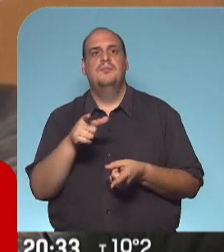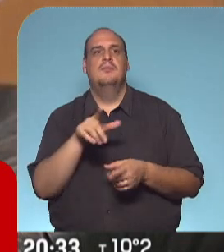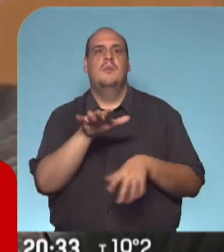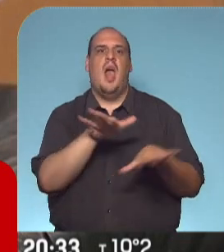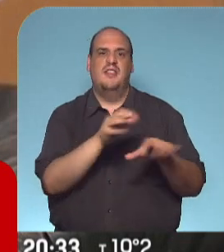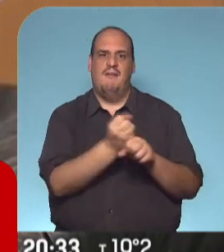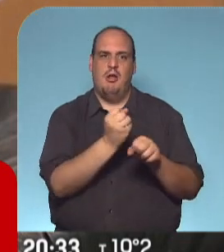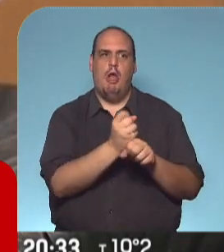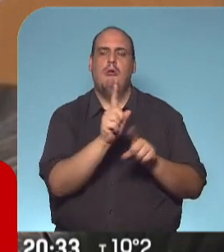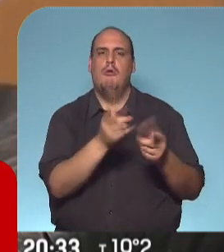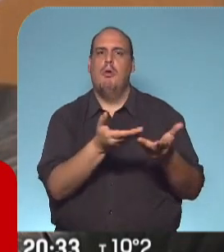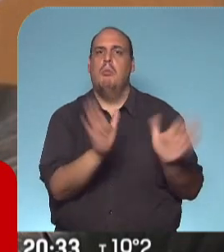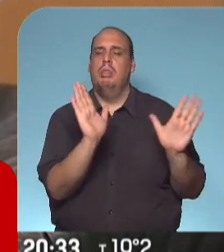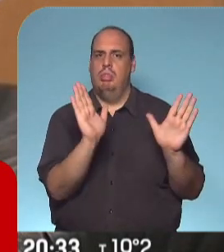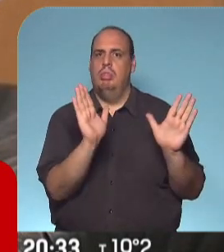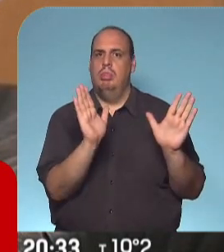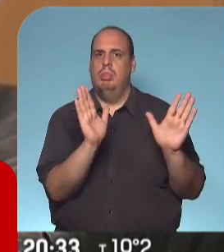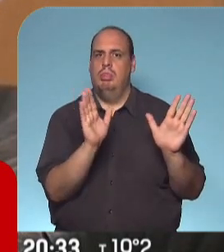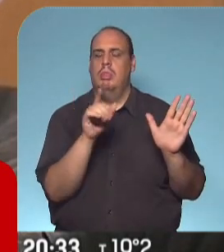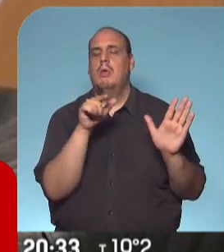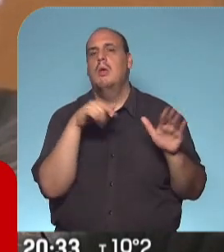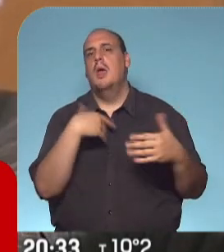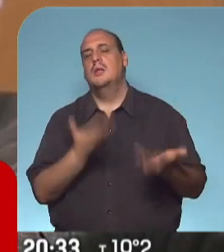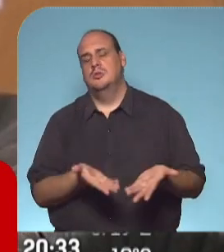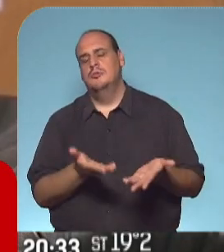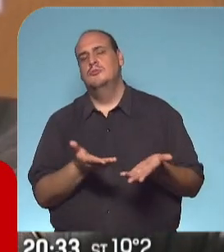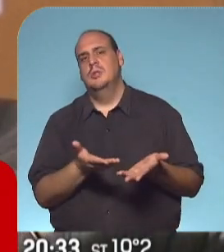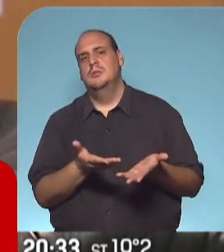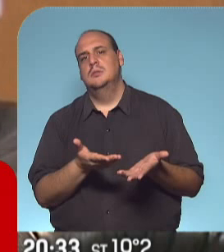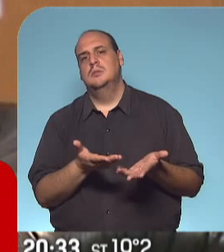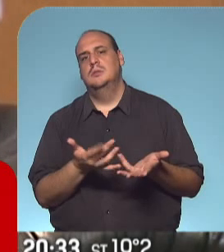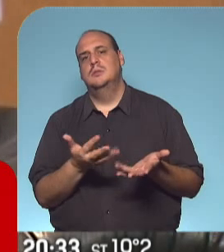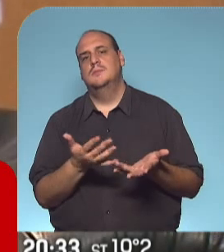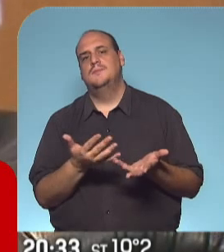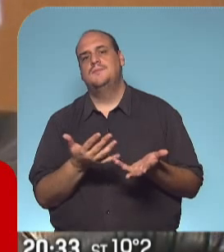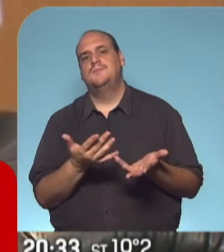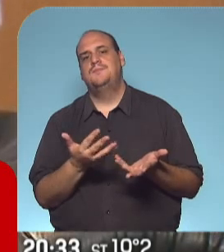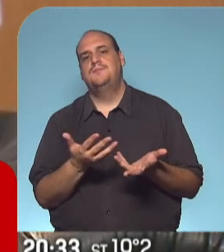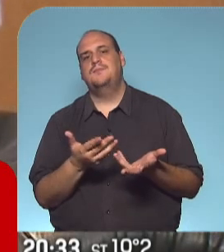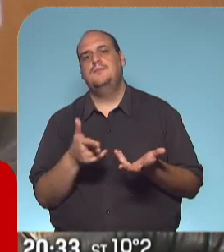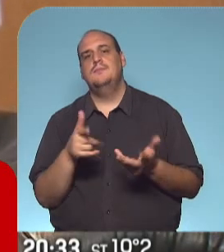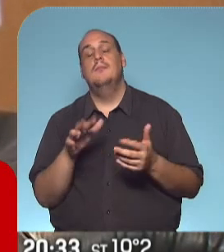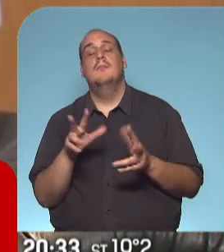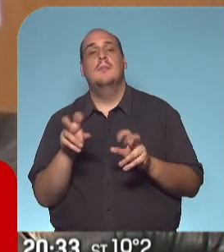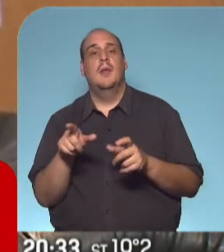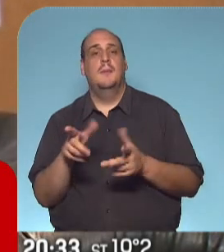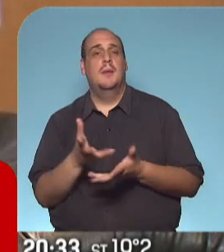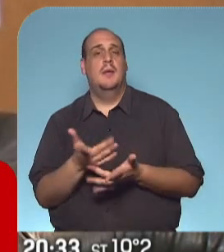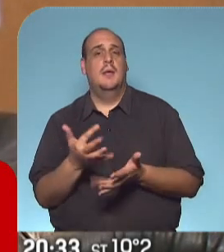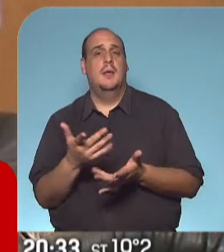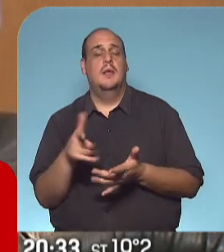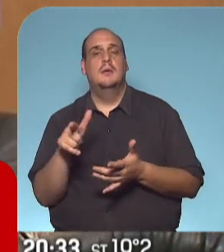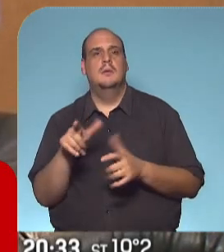actividad económica. Por lo tanto, va cambiando el tamaño de